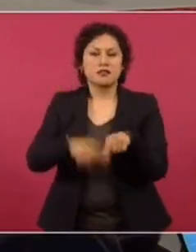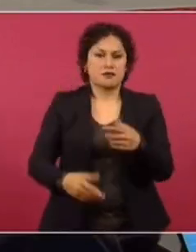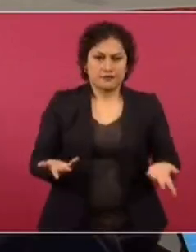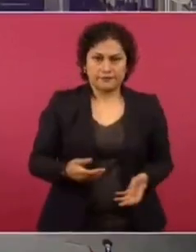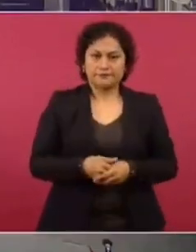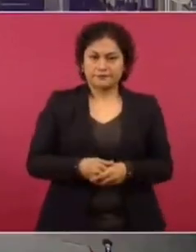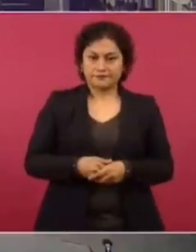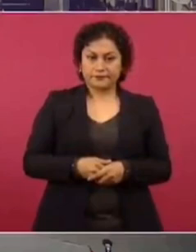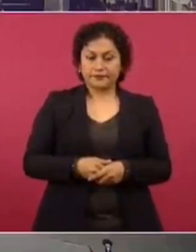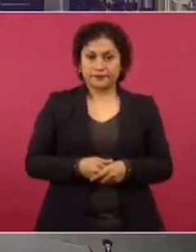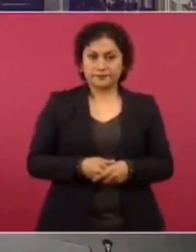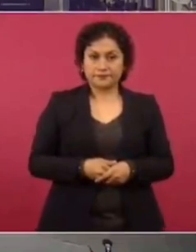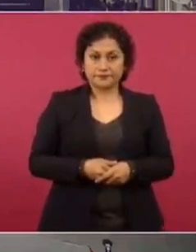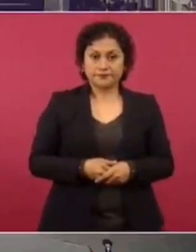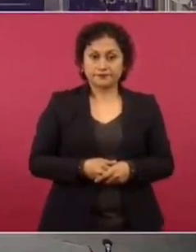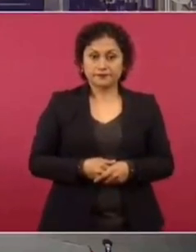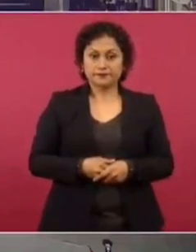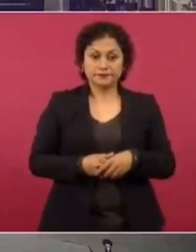es la situación